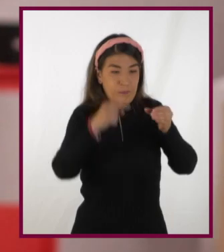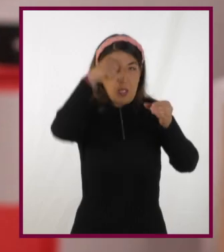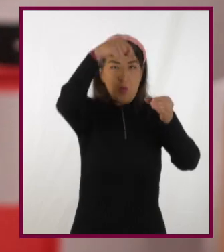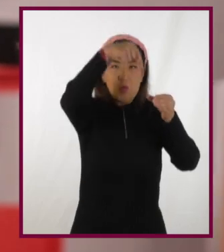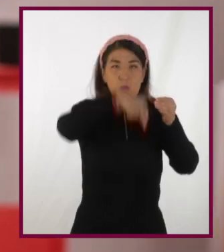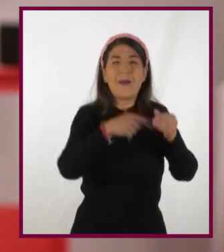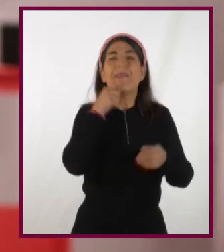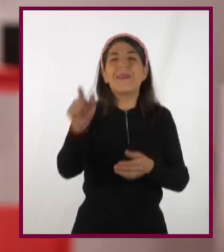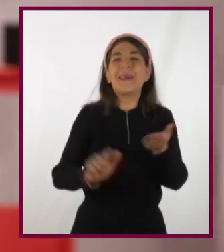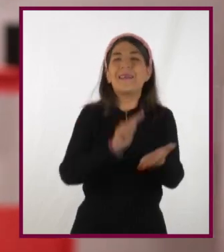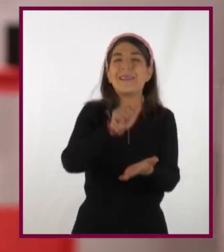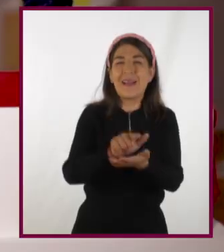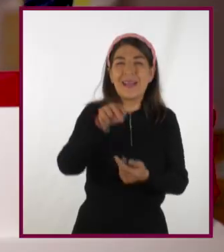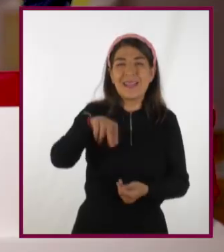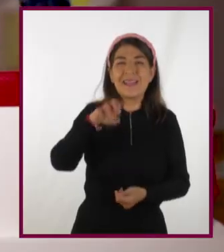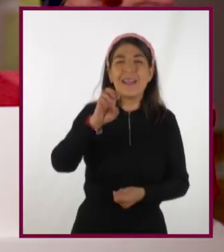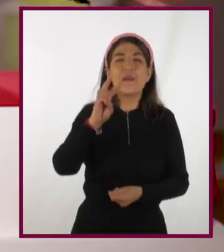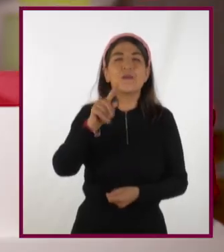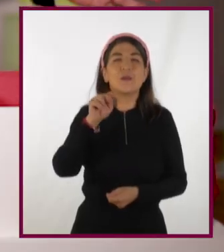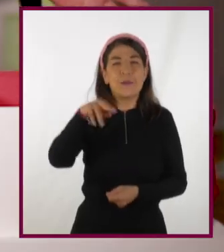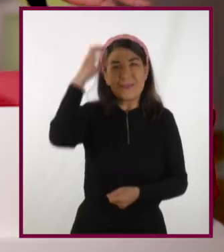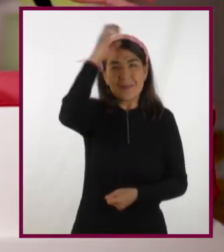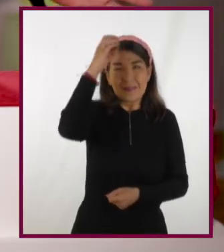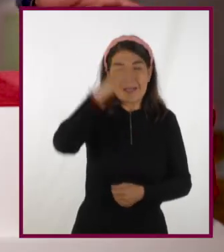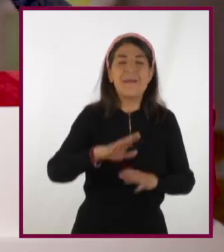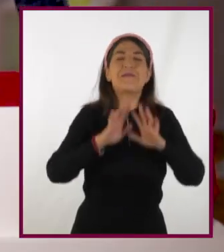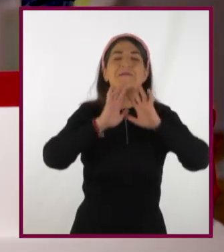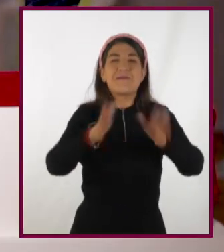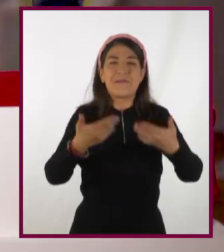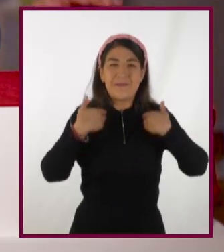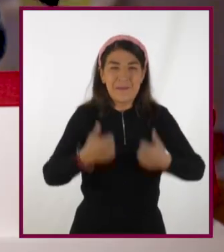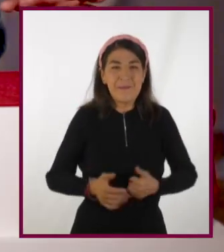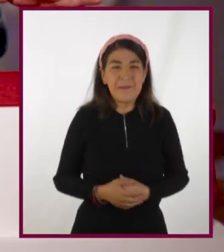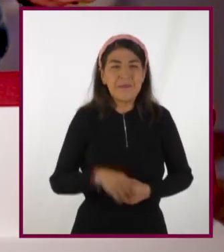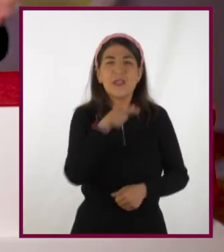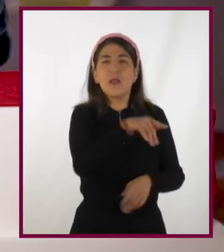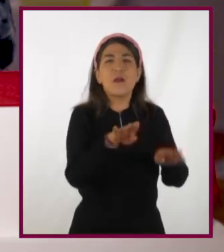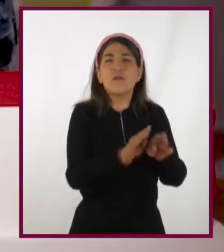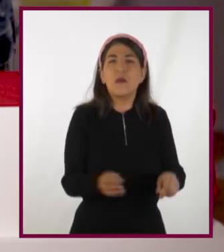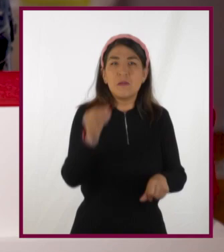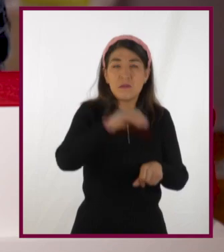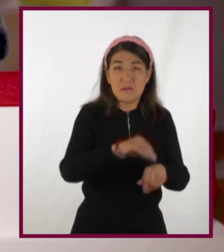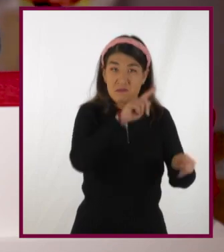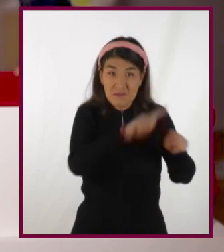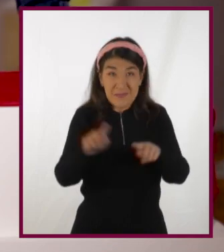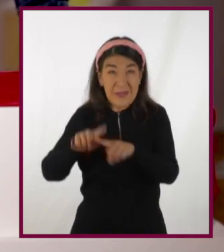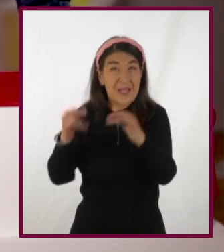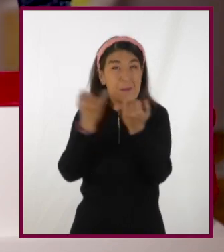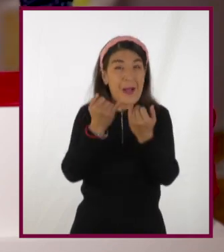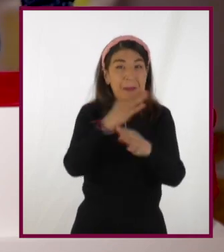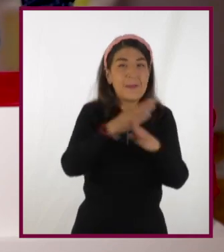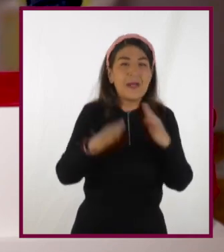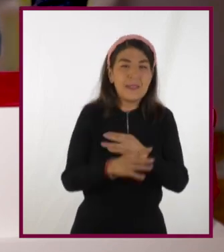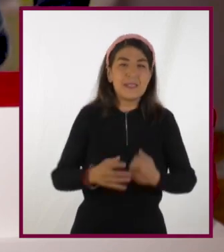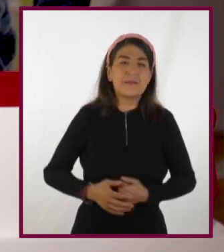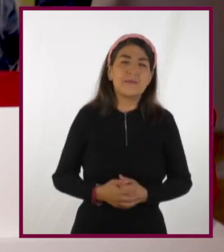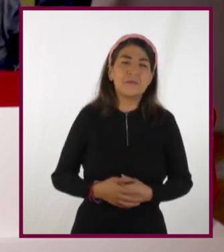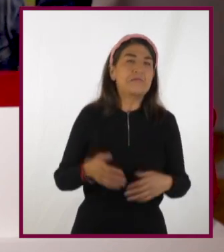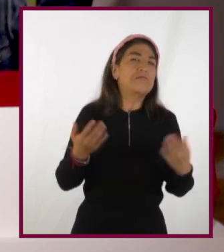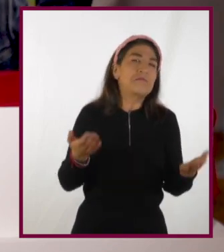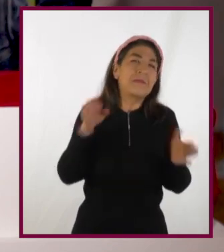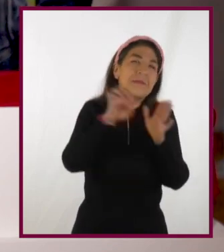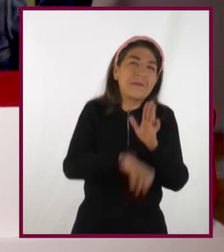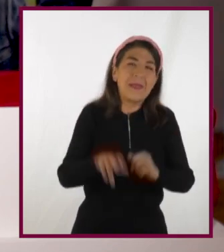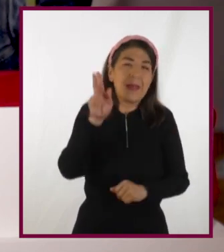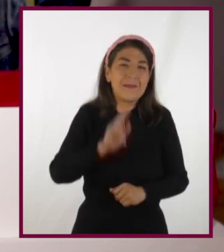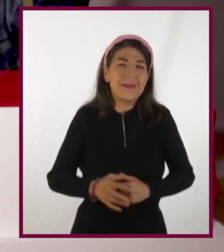ley de Newton. Ah, pues ahora ya entendí. Pero ¿a poco estos principios se aplican con todos los fluidos? Pues